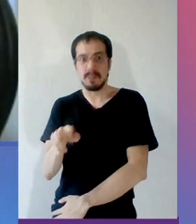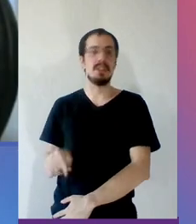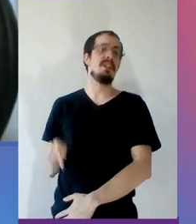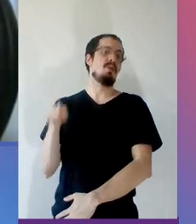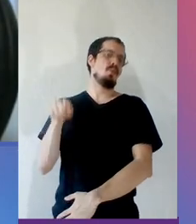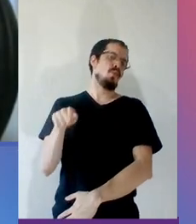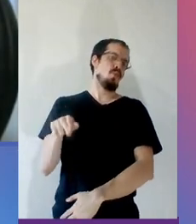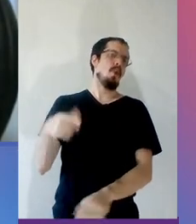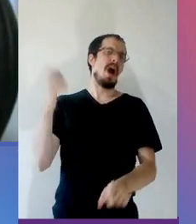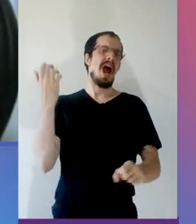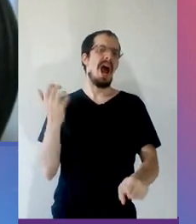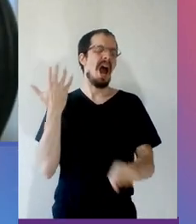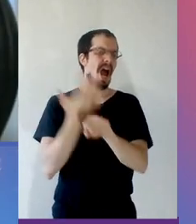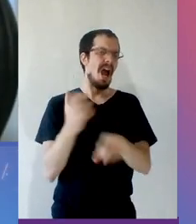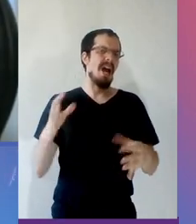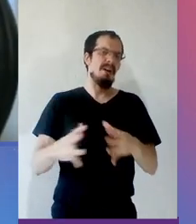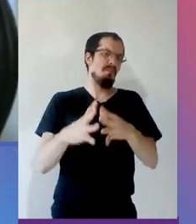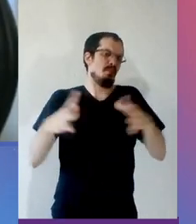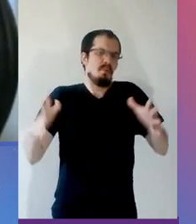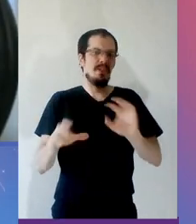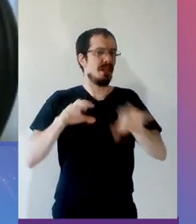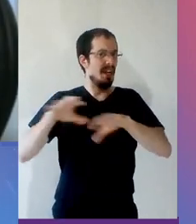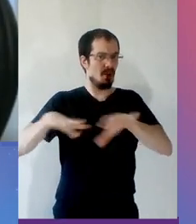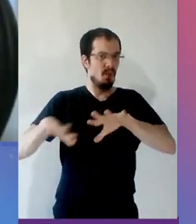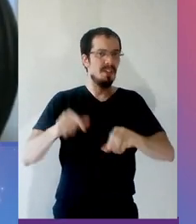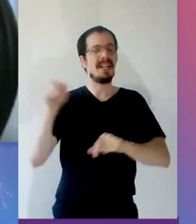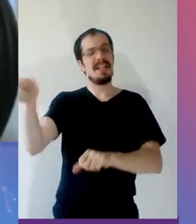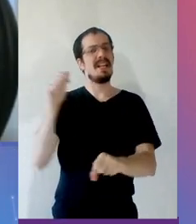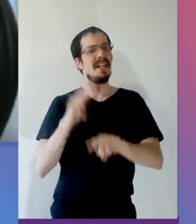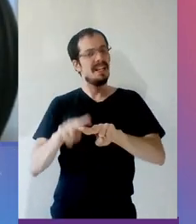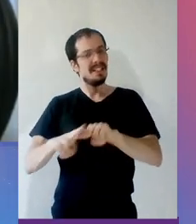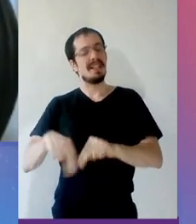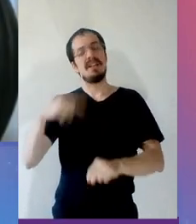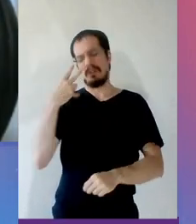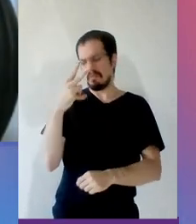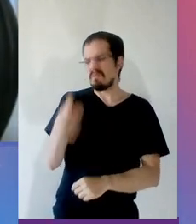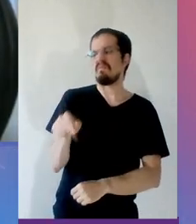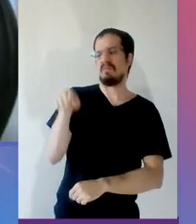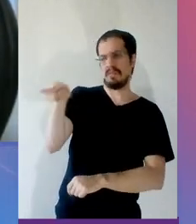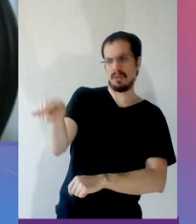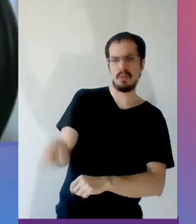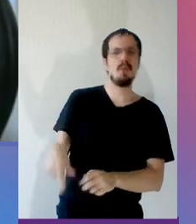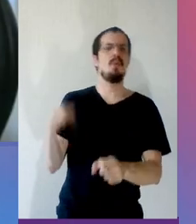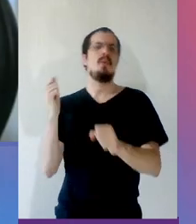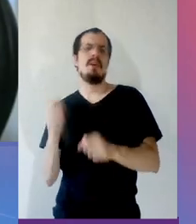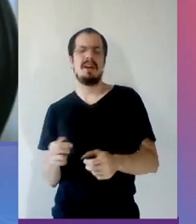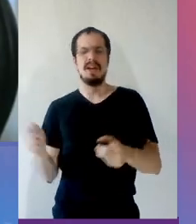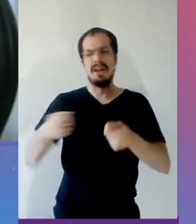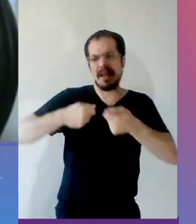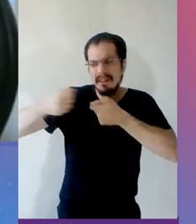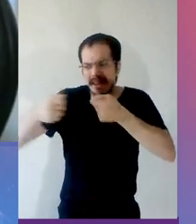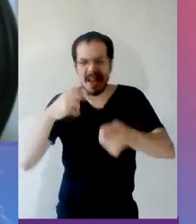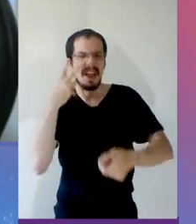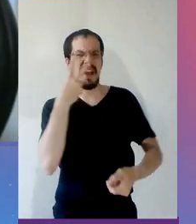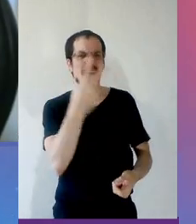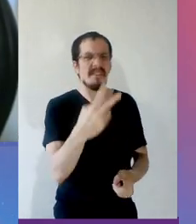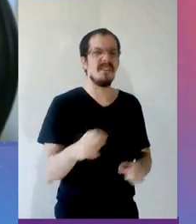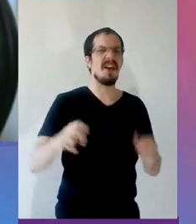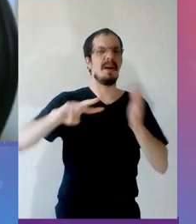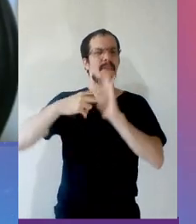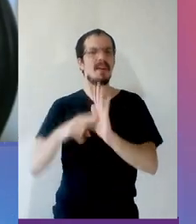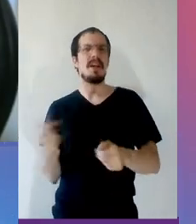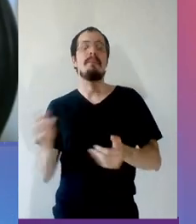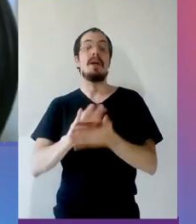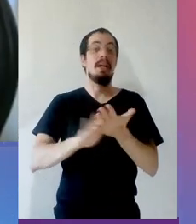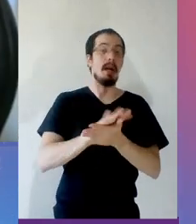el trabajo en rehabilitación comunitaria, el trabajo en detección precoz de problemas de trastornos del desarrollo. Eso